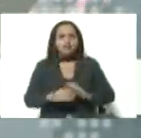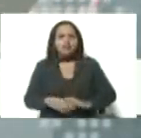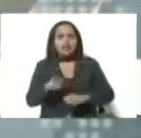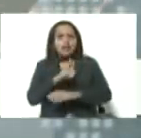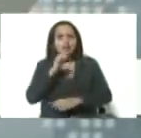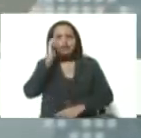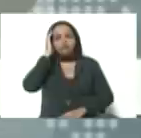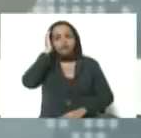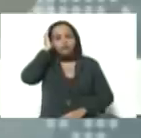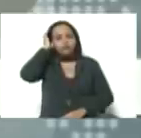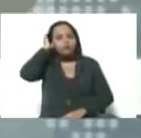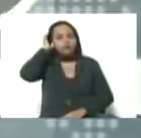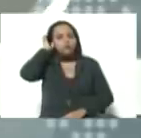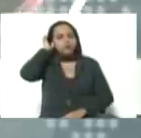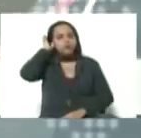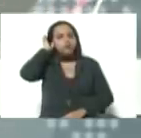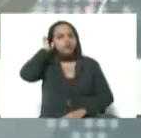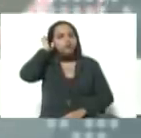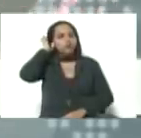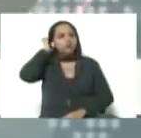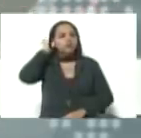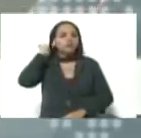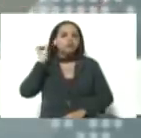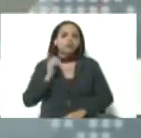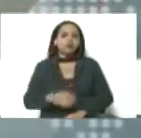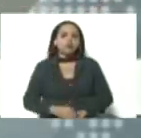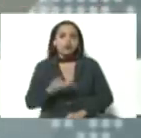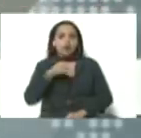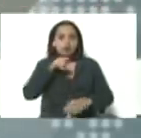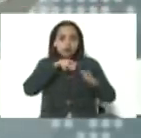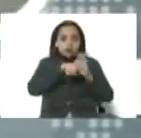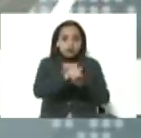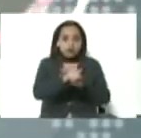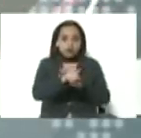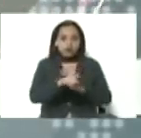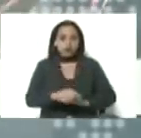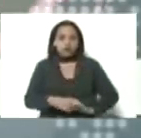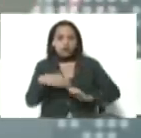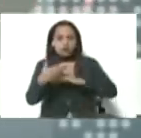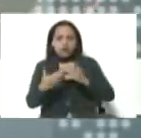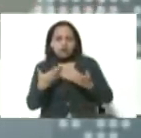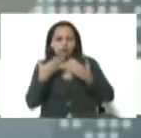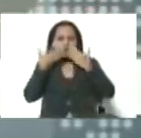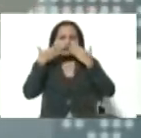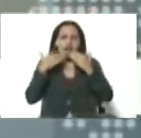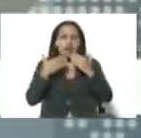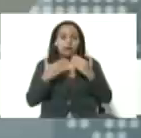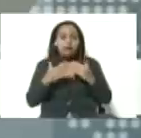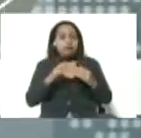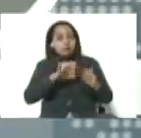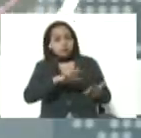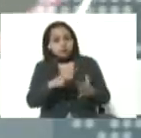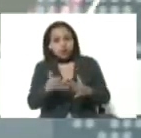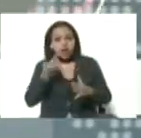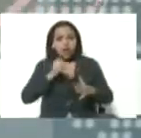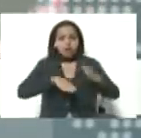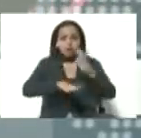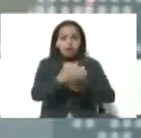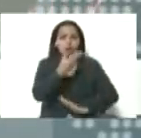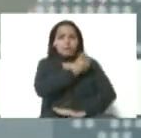inmediato fue ingresado con el diagnóstico de infección respiratoria aguda cuando acudió al hospital